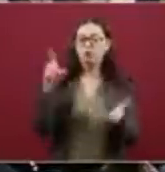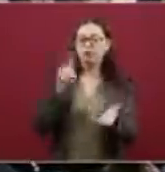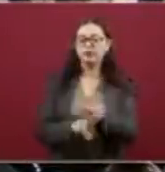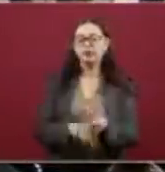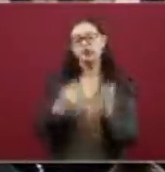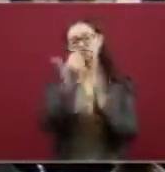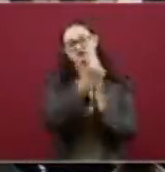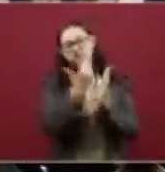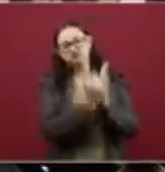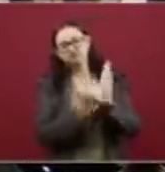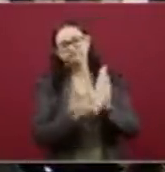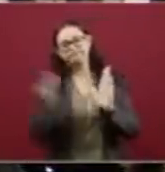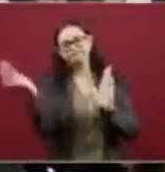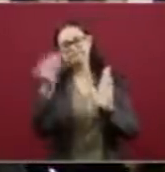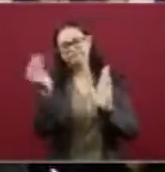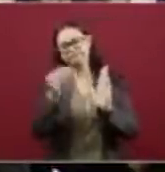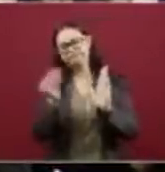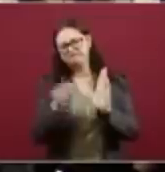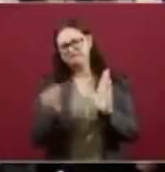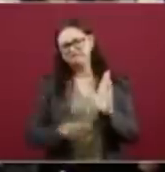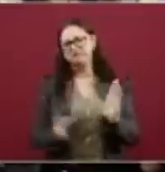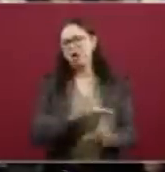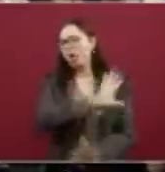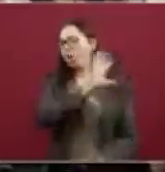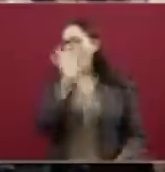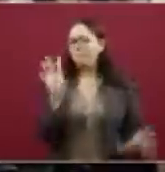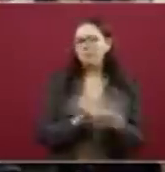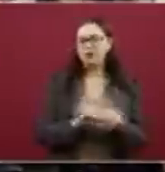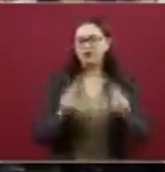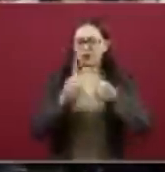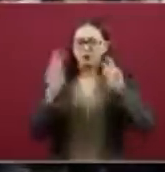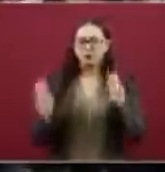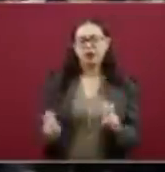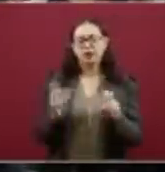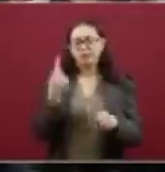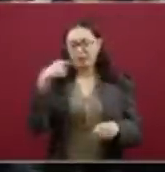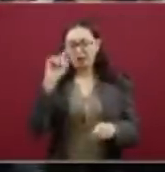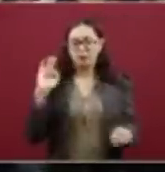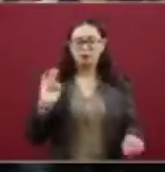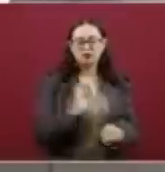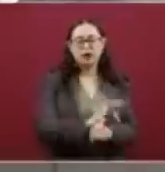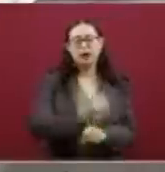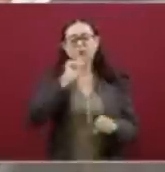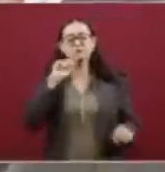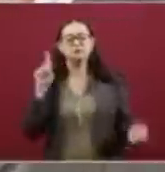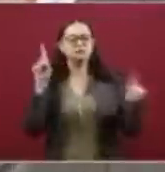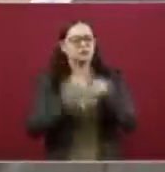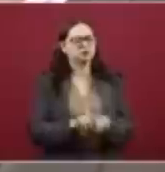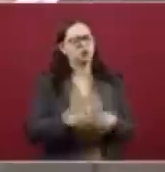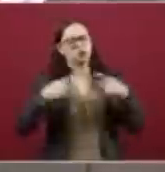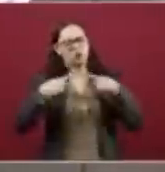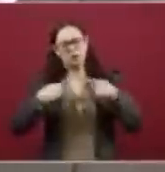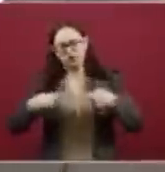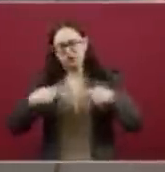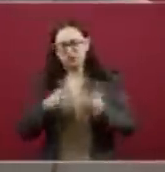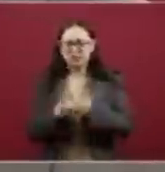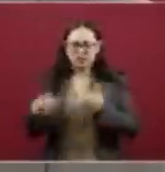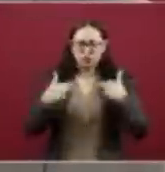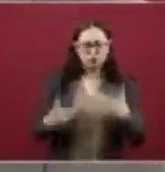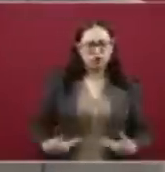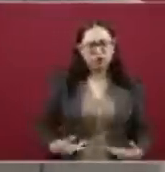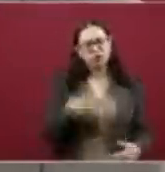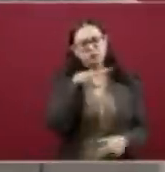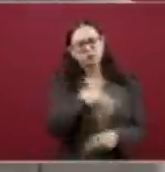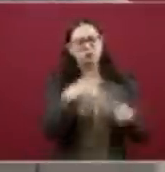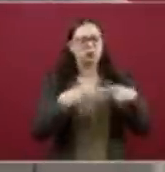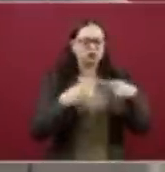protección, así como identificar la situación de riesgo en que se encuentran tanto los defensores de derechos humanos como los periodistas,